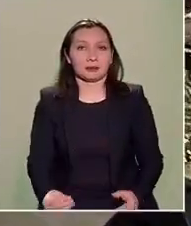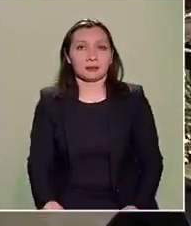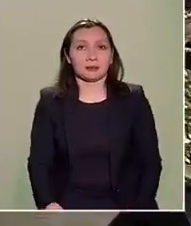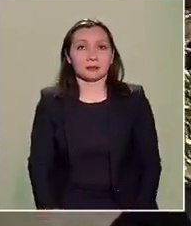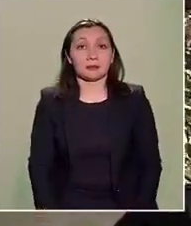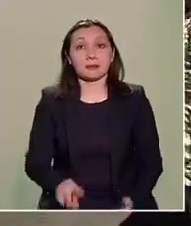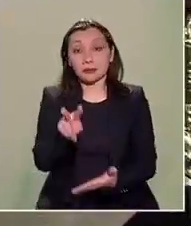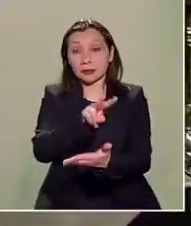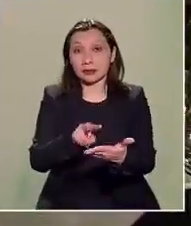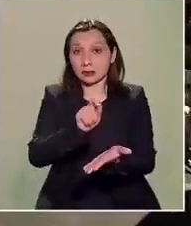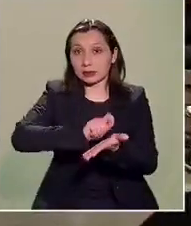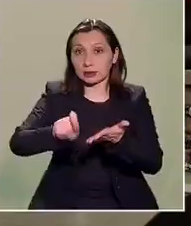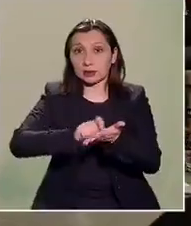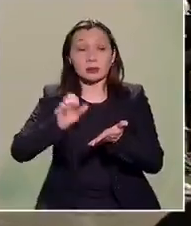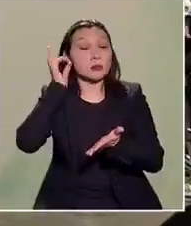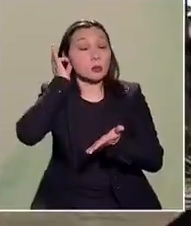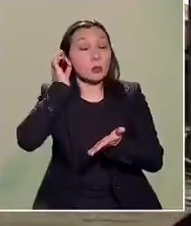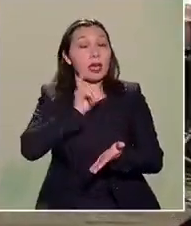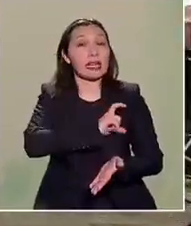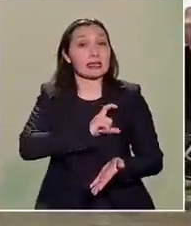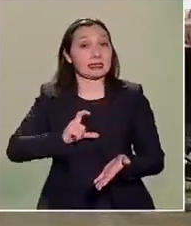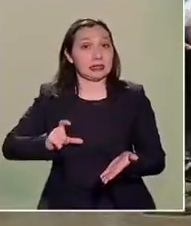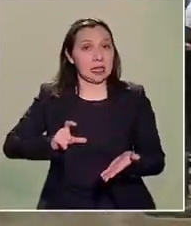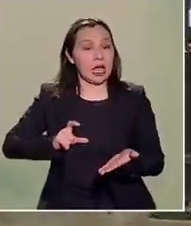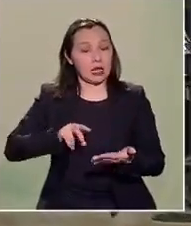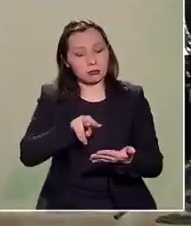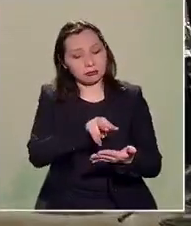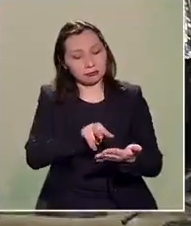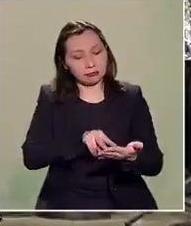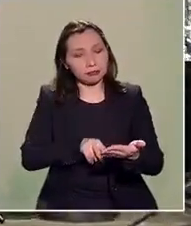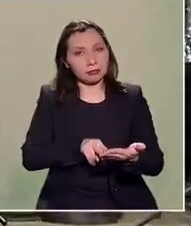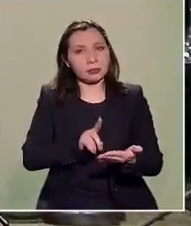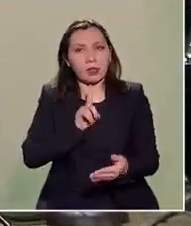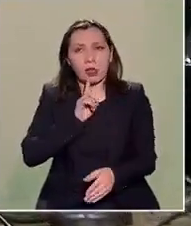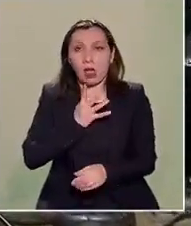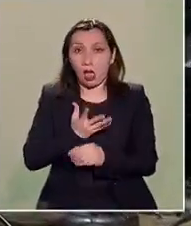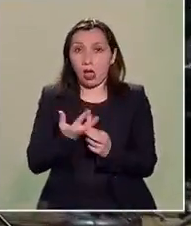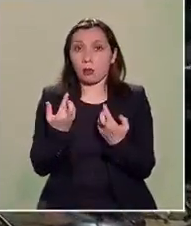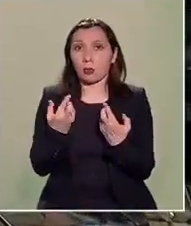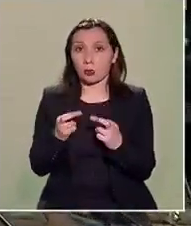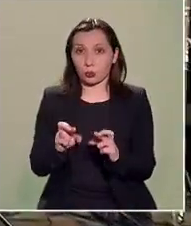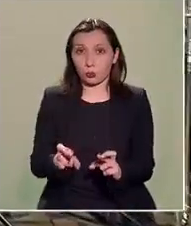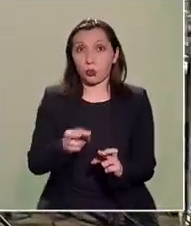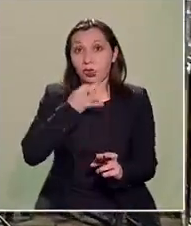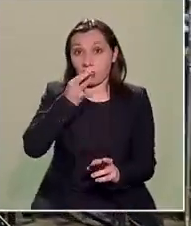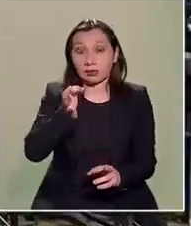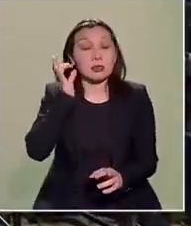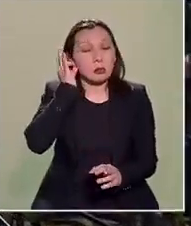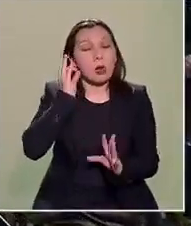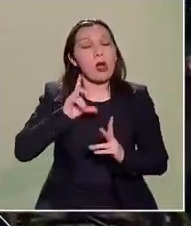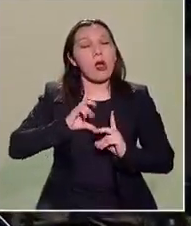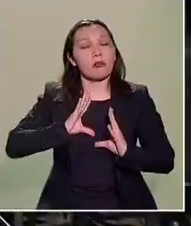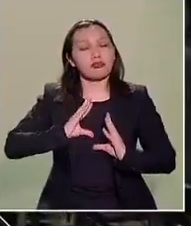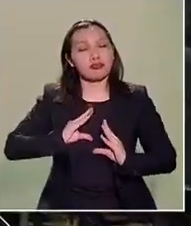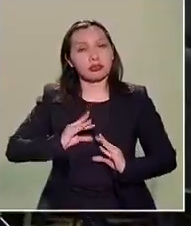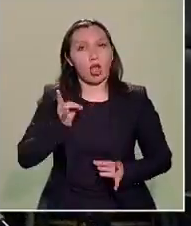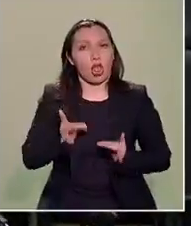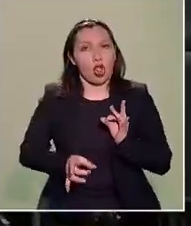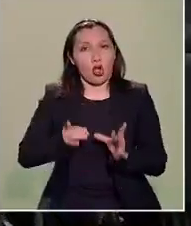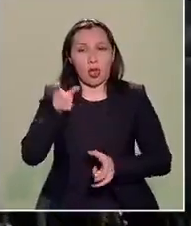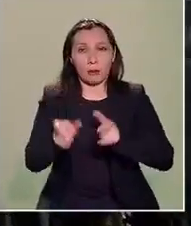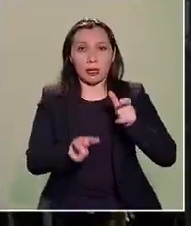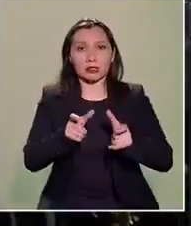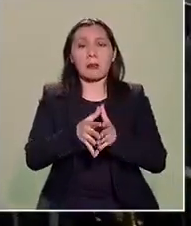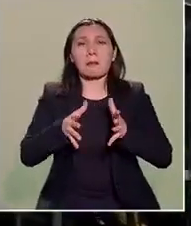leído una escritora cristiana lo siguiente tenemos la oportunidad dice ella de aliviar el dolor de las personas